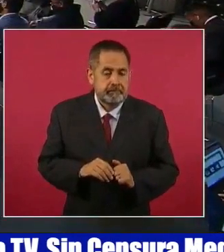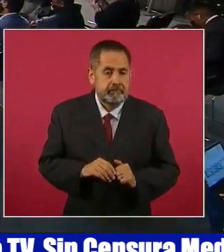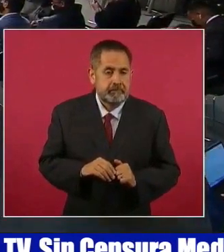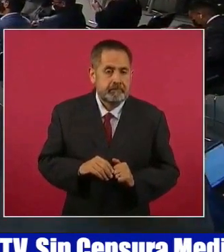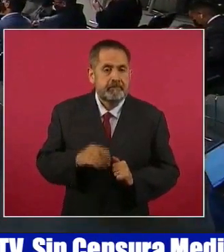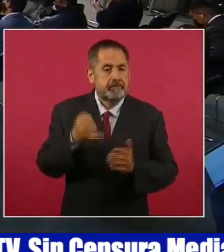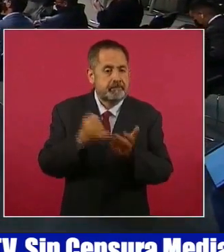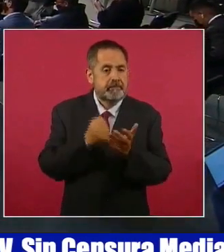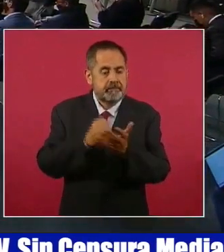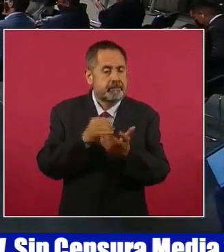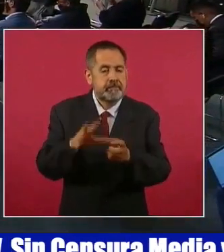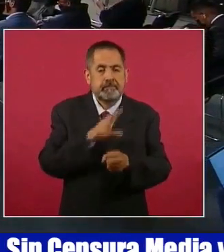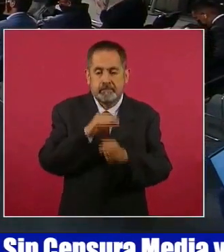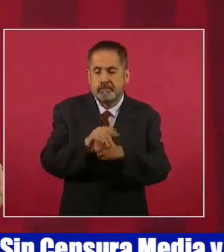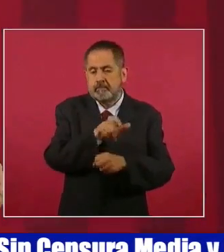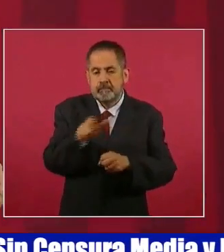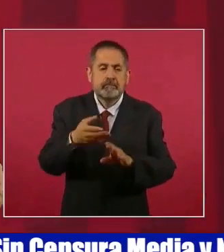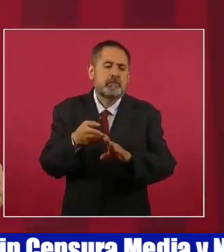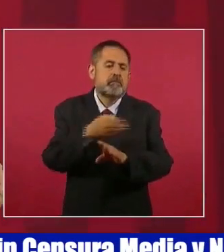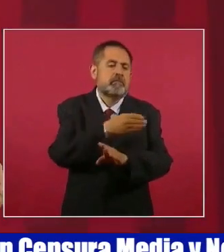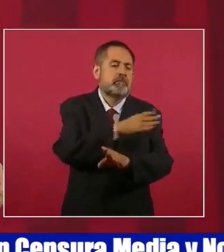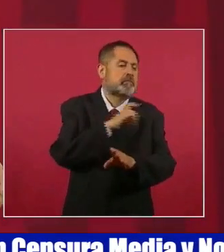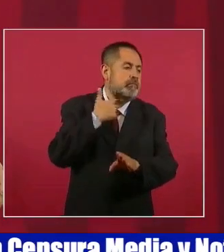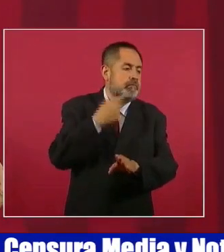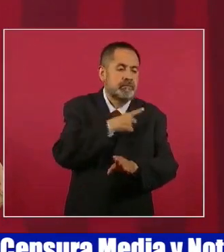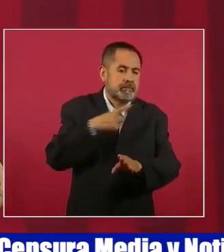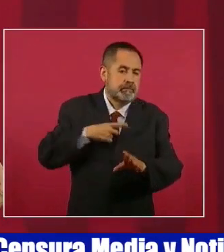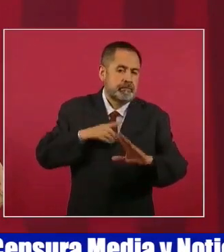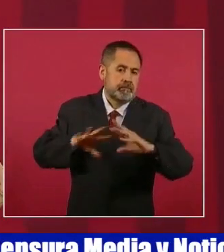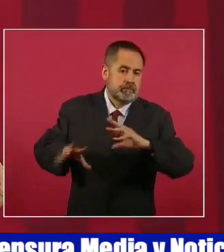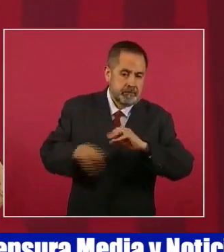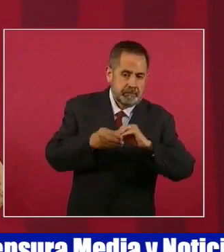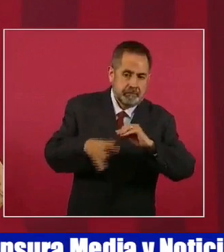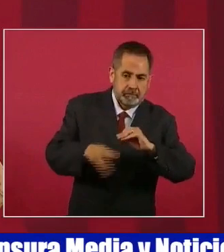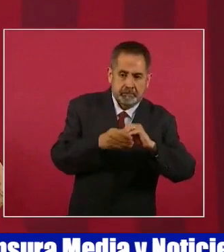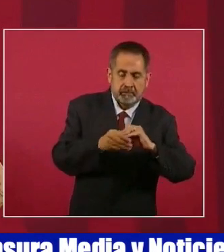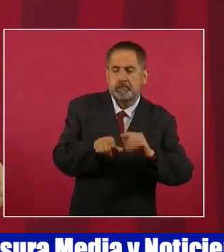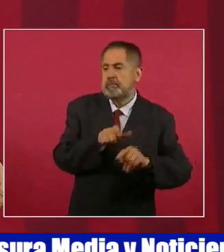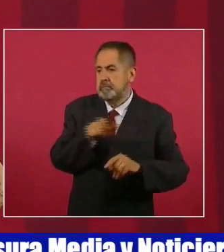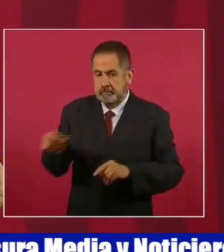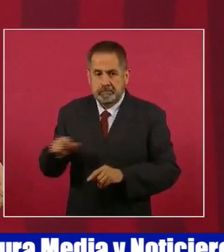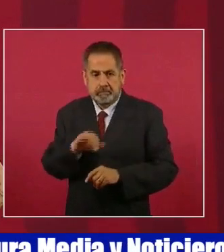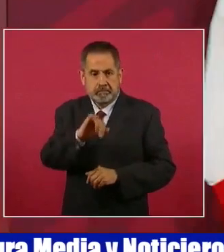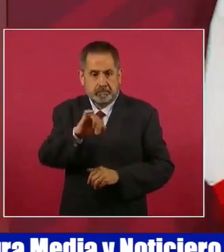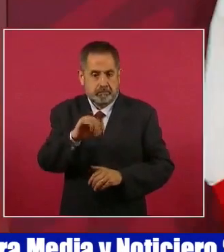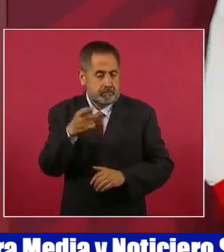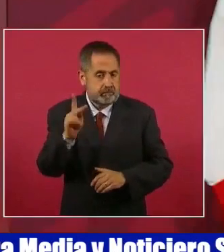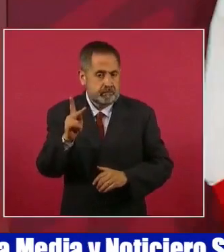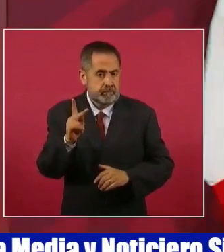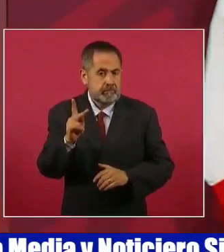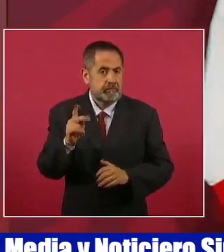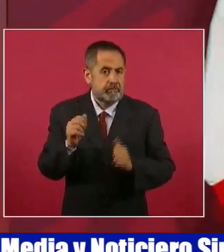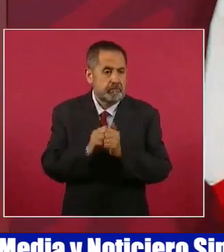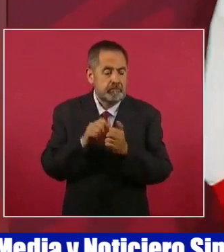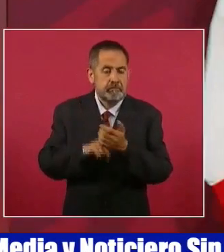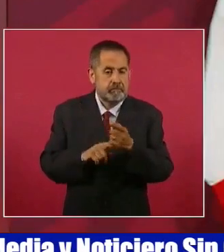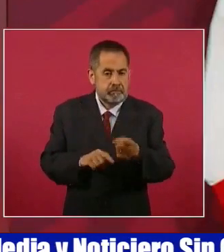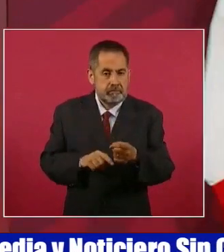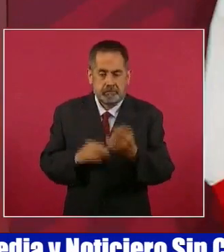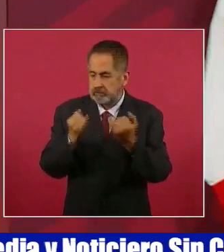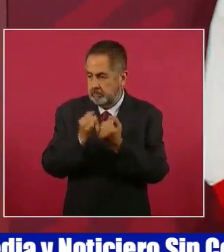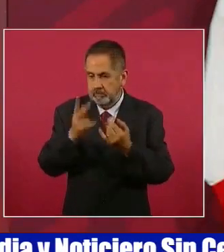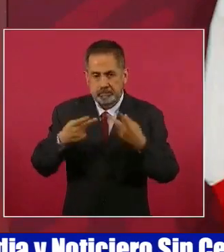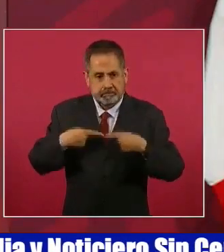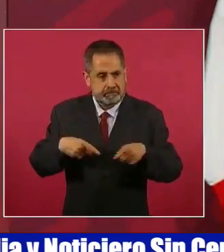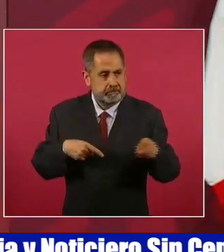de no hacer el planteamiento fuertemente o claramente como ella siempre los hace. Dalila Escobar de proceso también le recriminó a López Obrador un club de